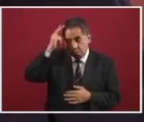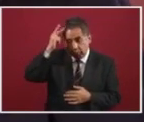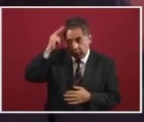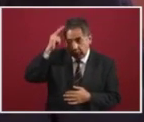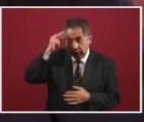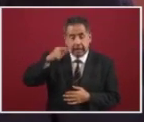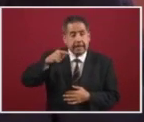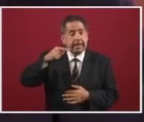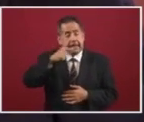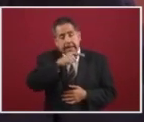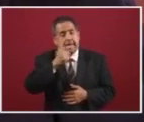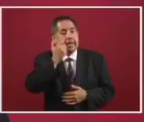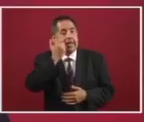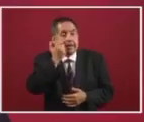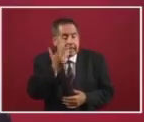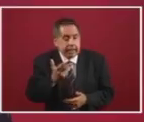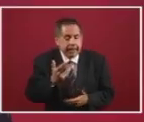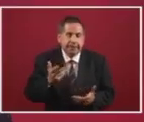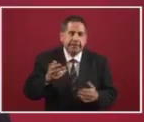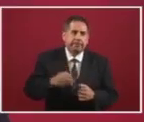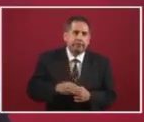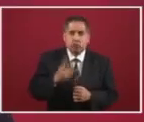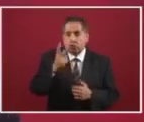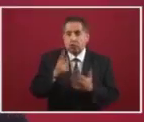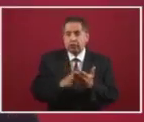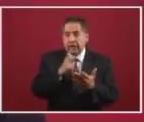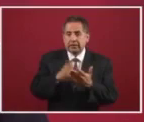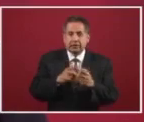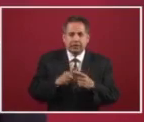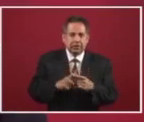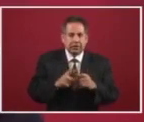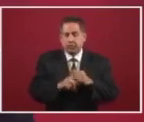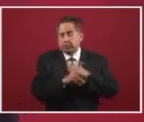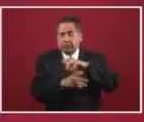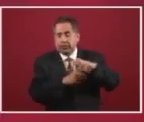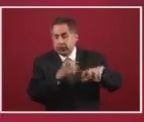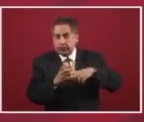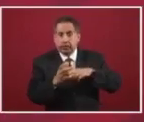intentó en dos ocasiones con dos revueltas